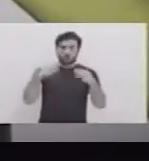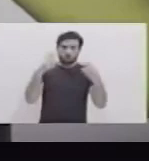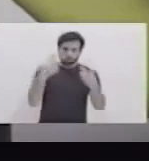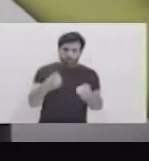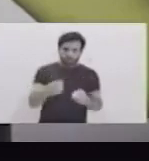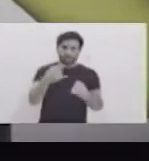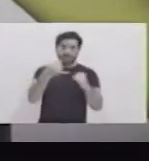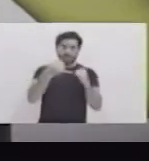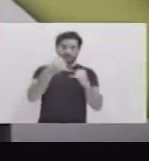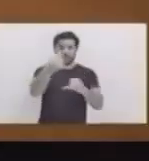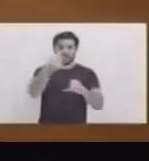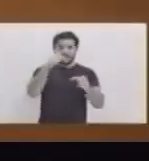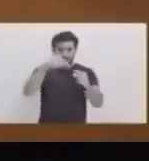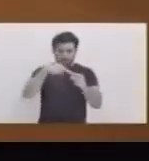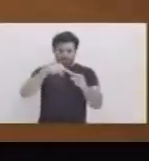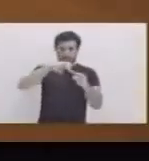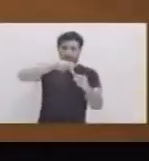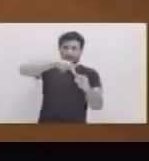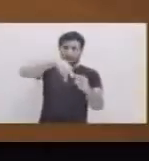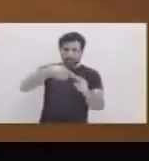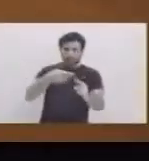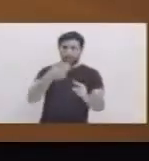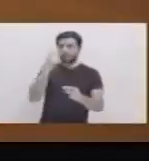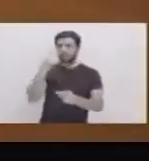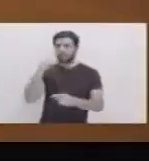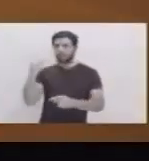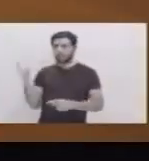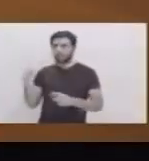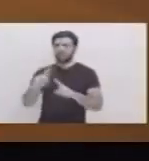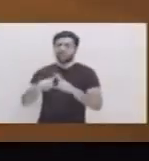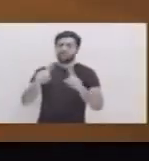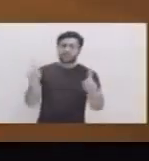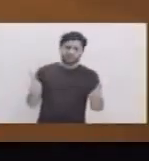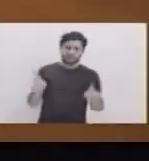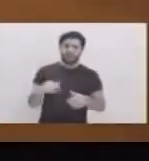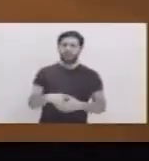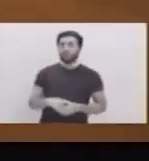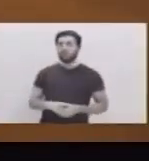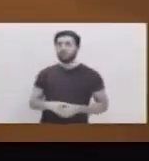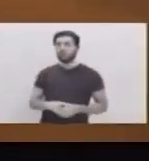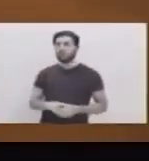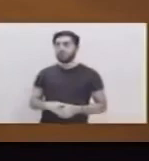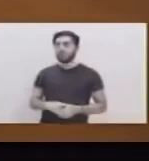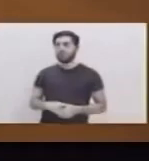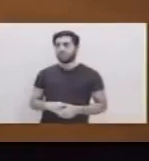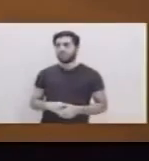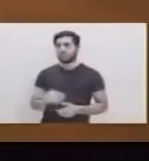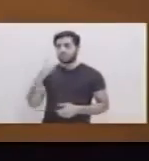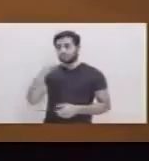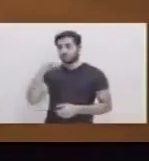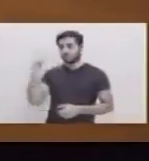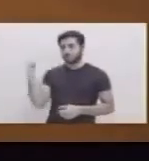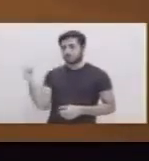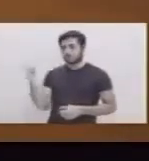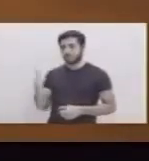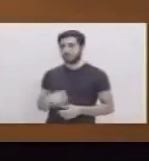contraria. Voy a volver a hacerlo, pero ahora lo voy a hacer en posición contraria.